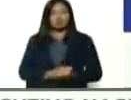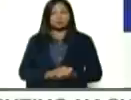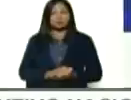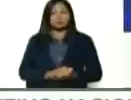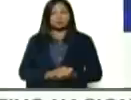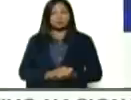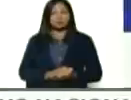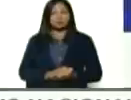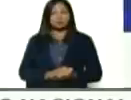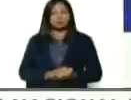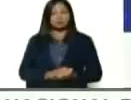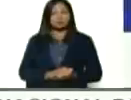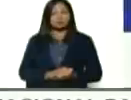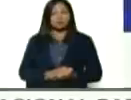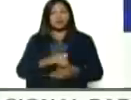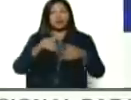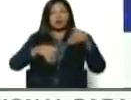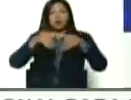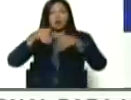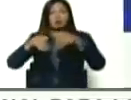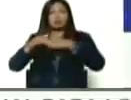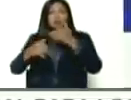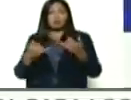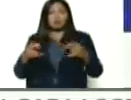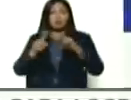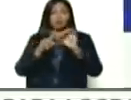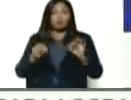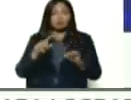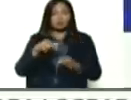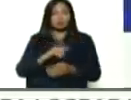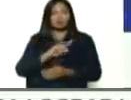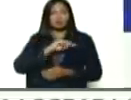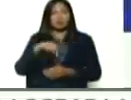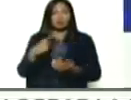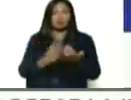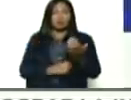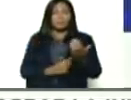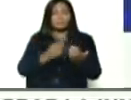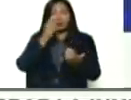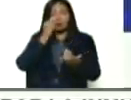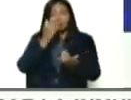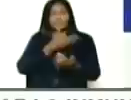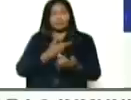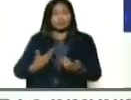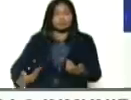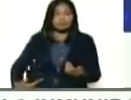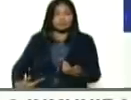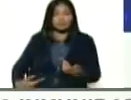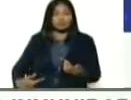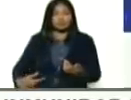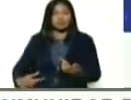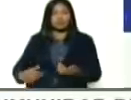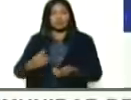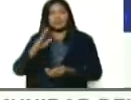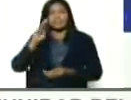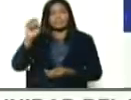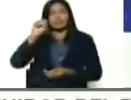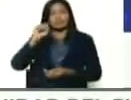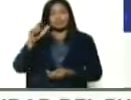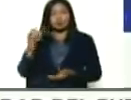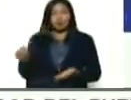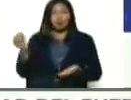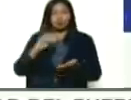los electores nuestro hermano presidente bashar al-asad fue